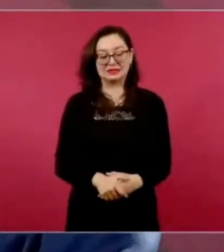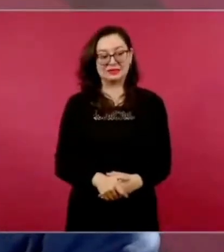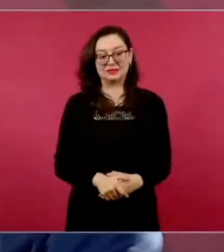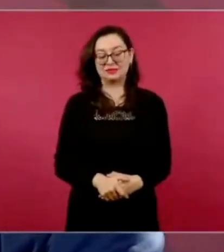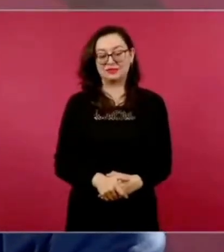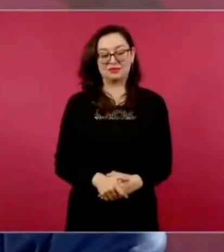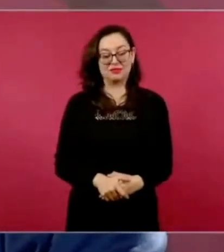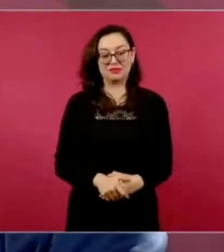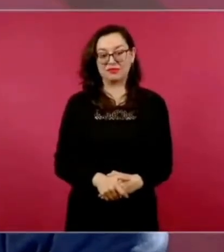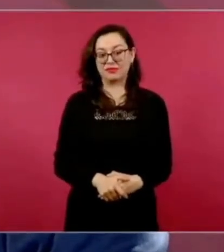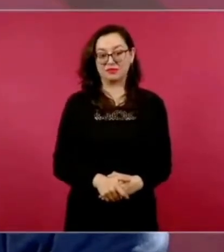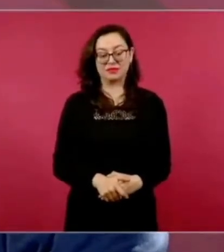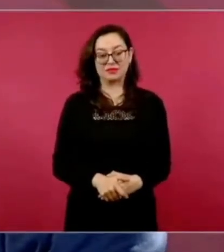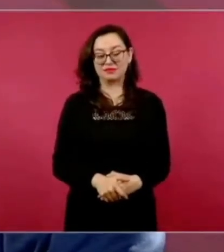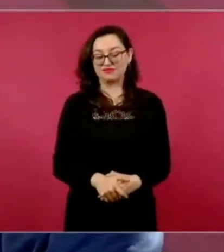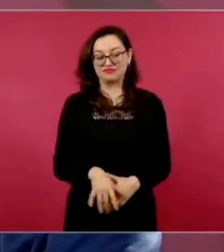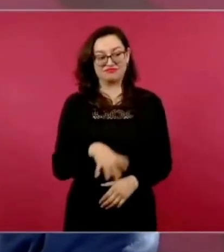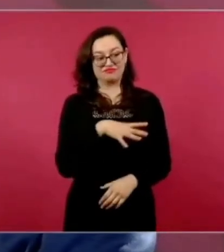increíble.